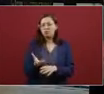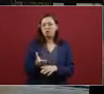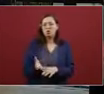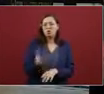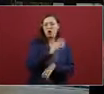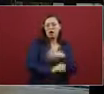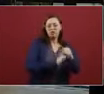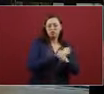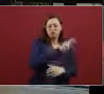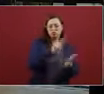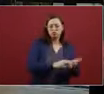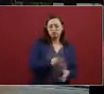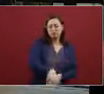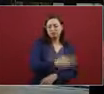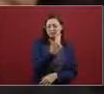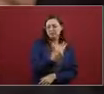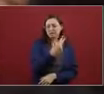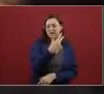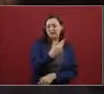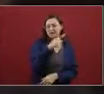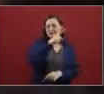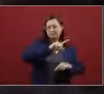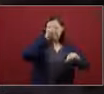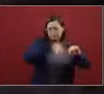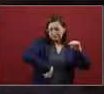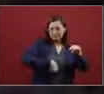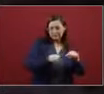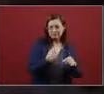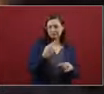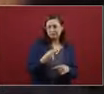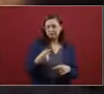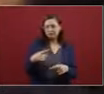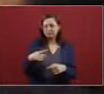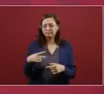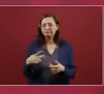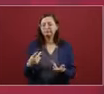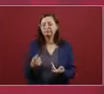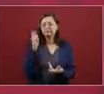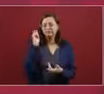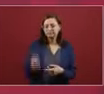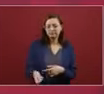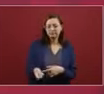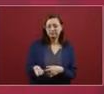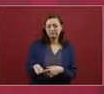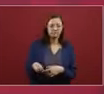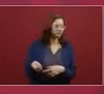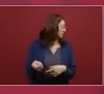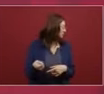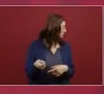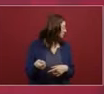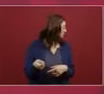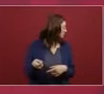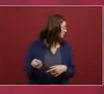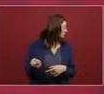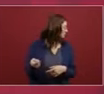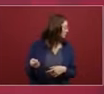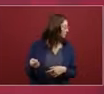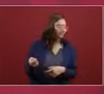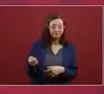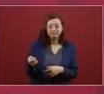en 2013 por un impedimento constitucional. Es un memorándum